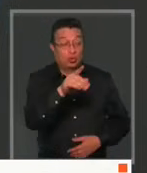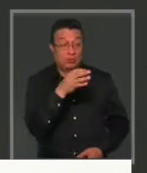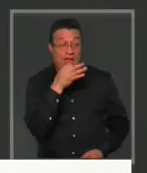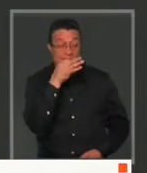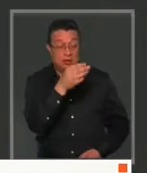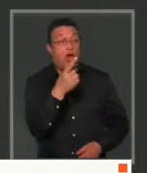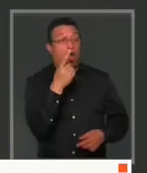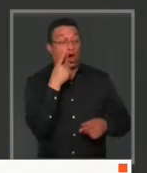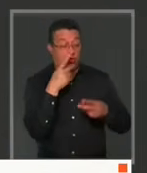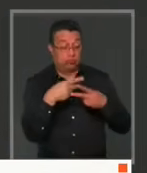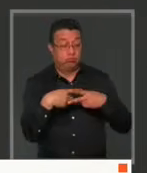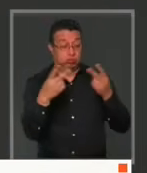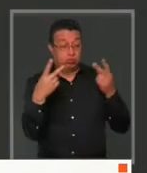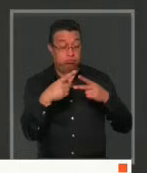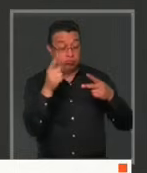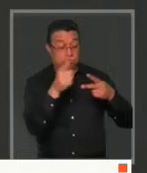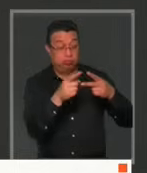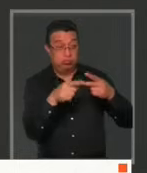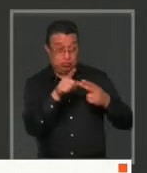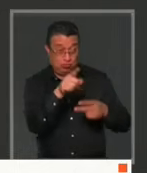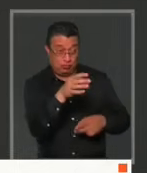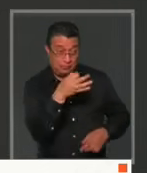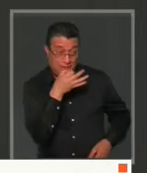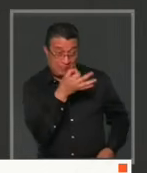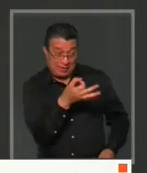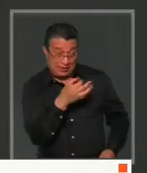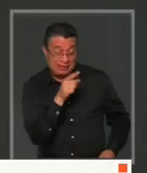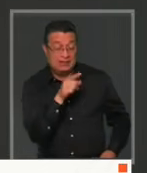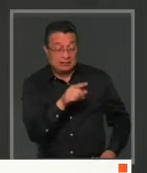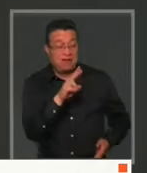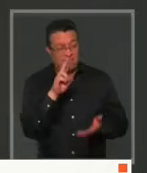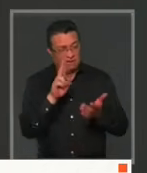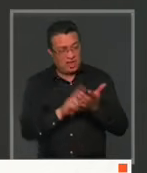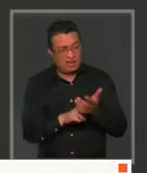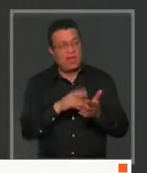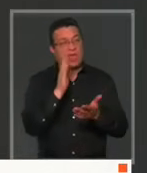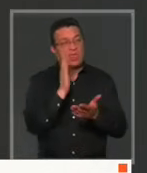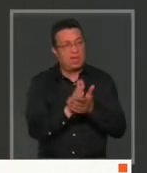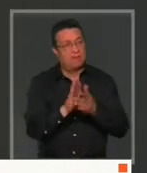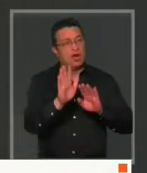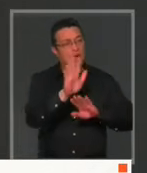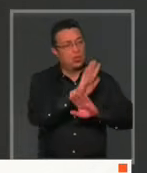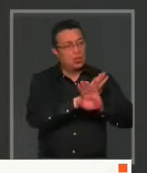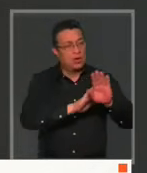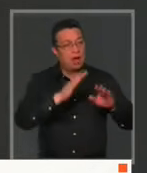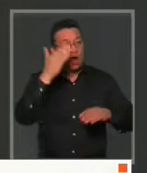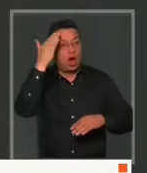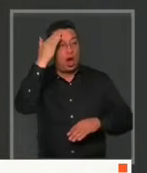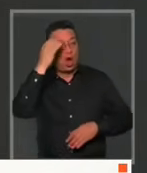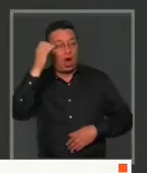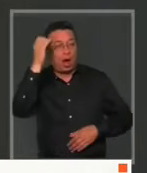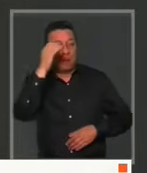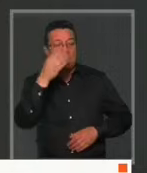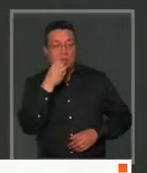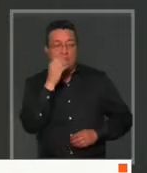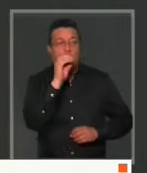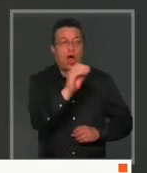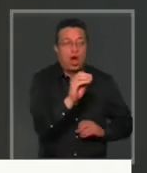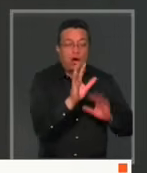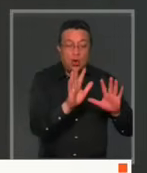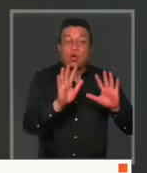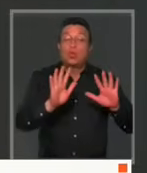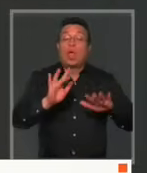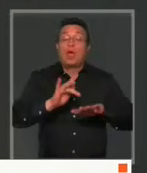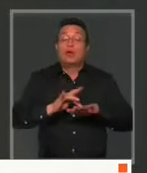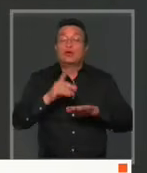han conocido por la prensa, la verdad es que hay que tener cuidado de opinar y hacer afirmaciones de casos de los cuales en realidad